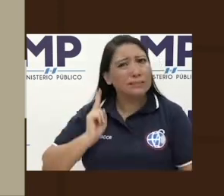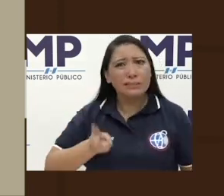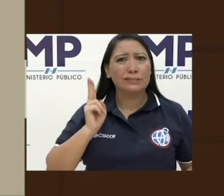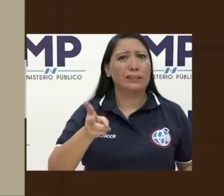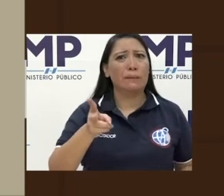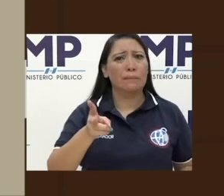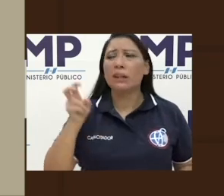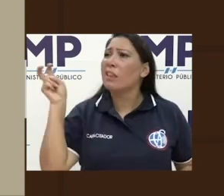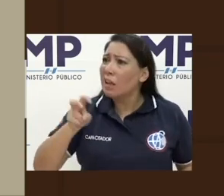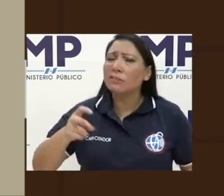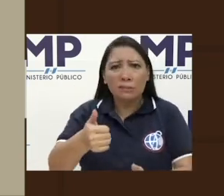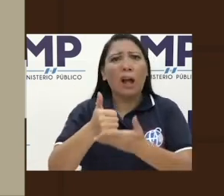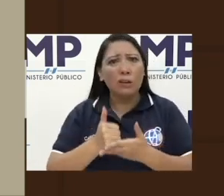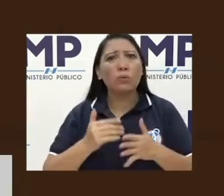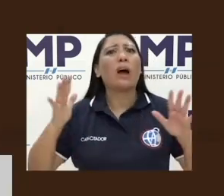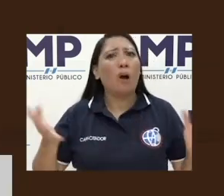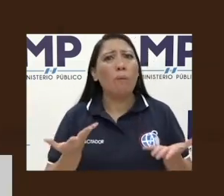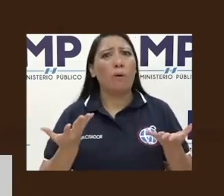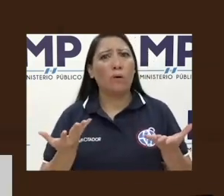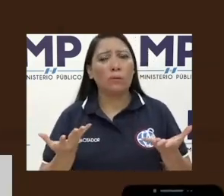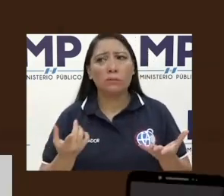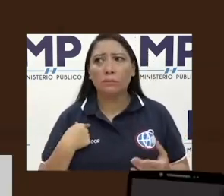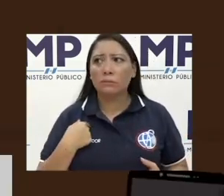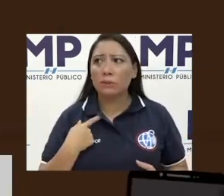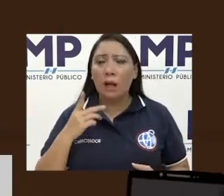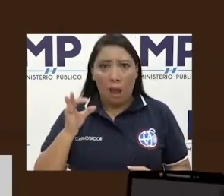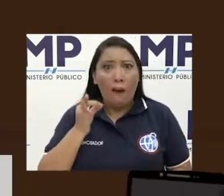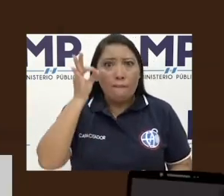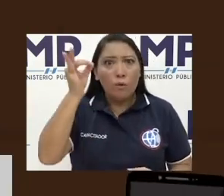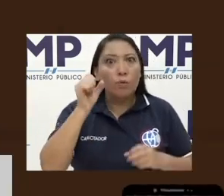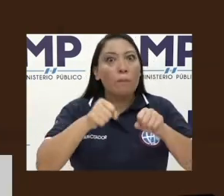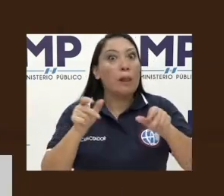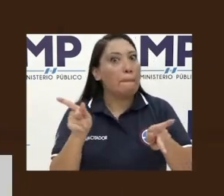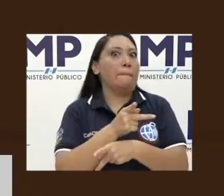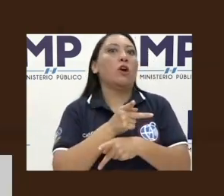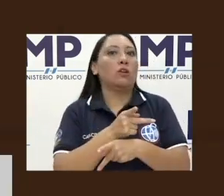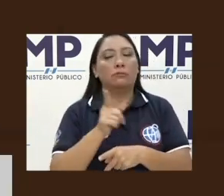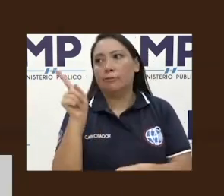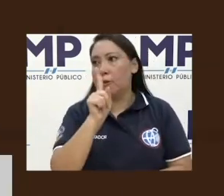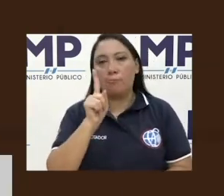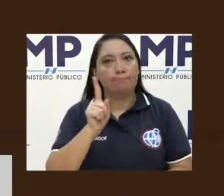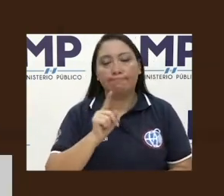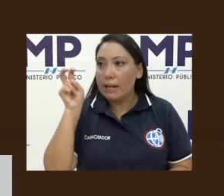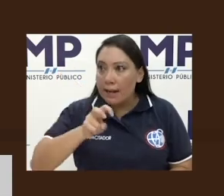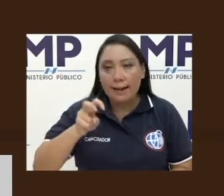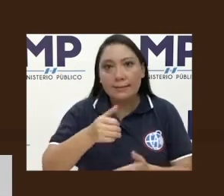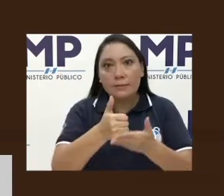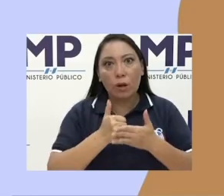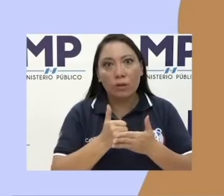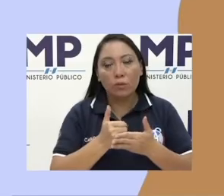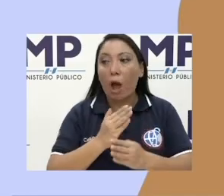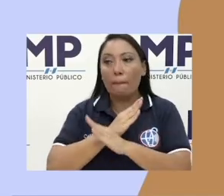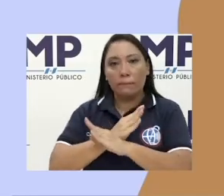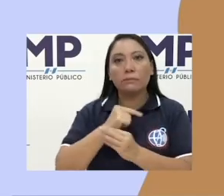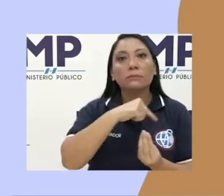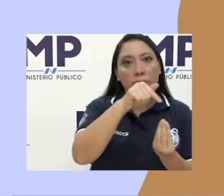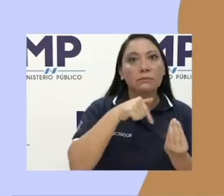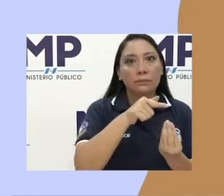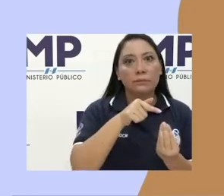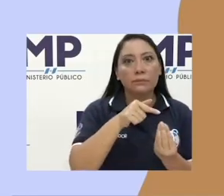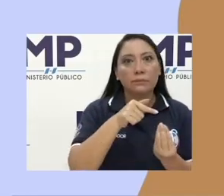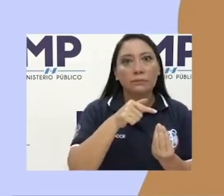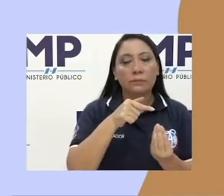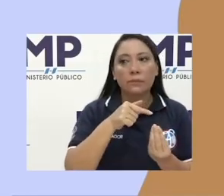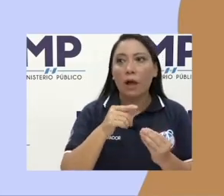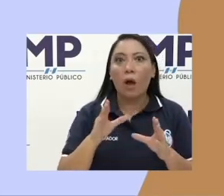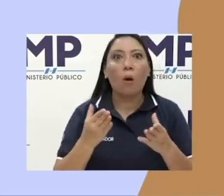hace. Necesito pedir ayuda. Ojalá que no empeore la situación. Necesito proteger a mi